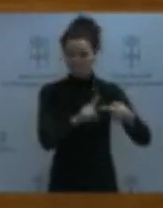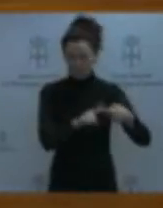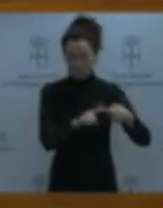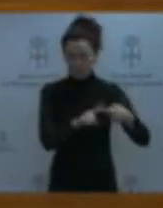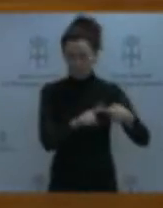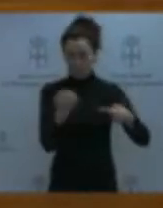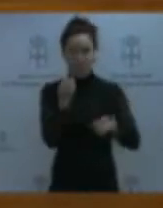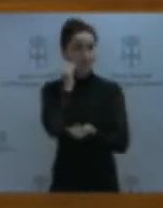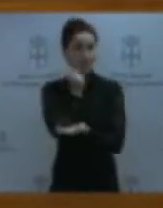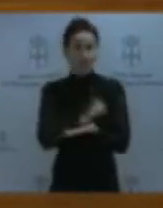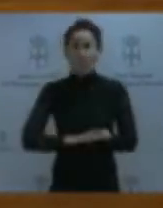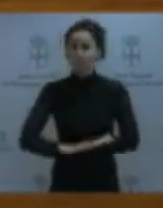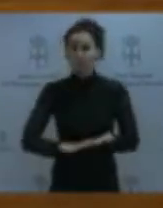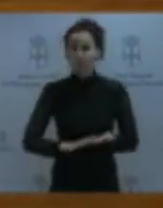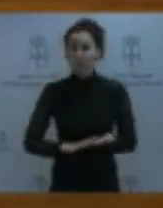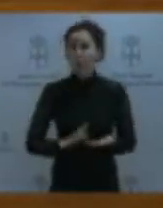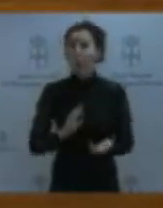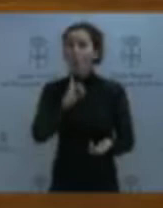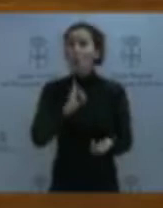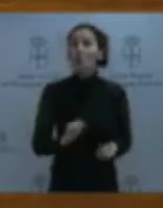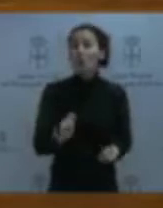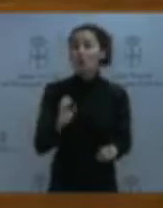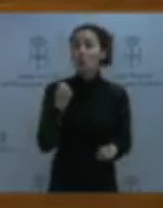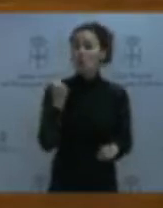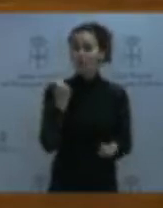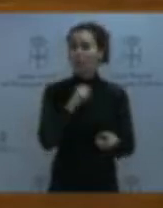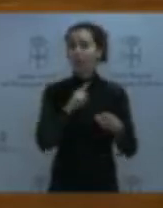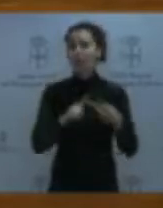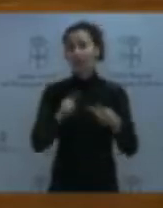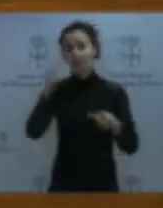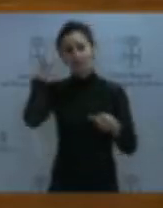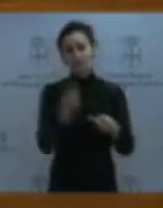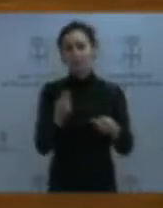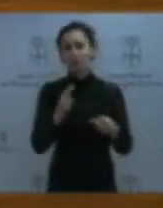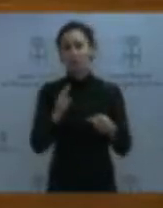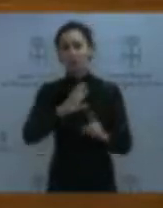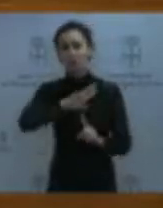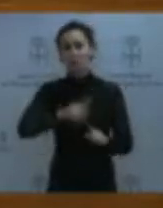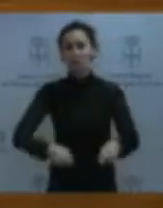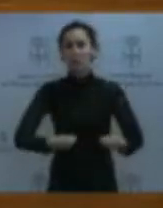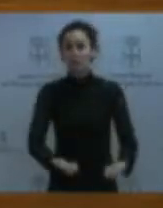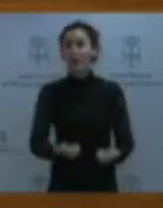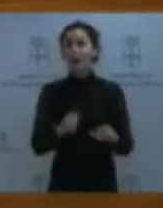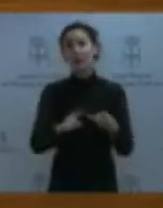dar garantía de suministro, tiene que ser respetuoso con el medio ambiente y tiene que tener un precio asequible.